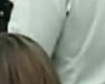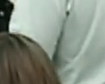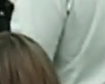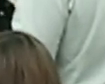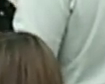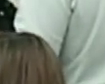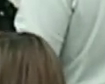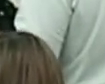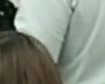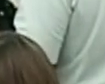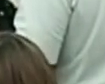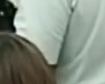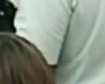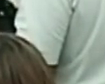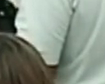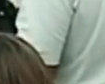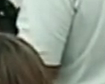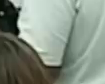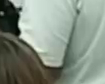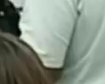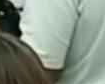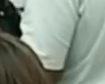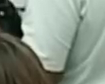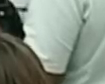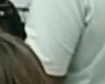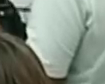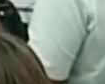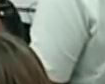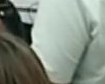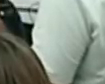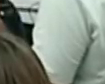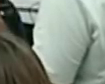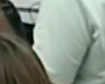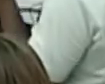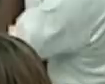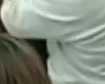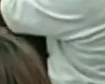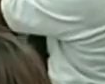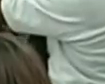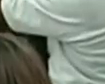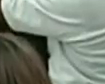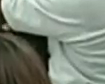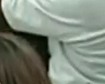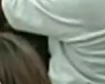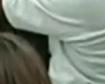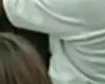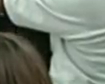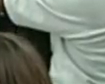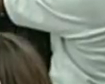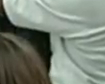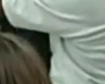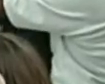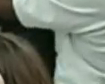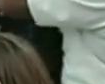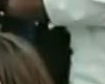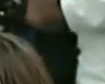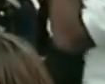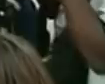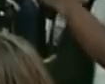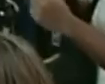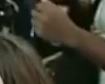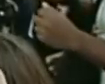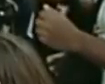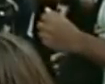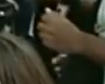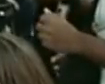ofrecer detalles de una reunión de trabajo que acaba de culminar con los gobernadores de los estados Nueva Esparta, Mérida, y que el día de